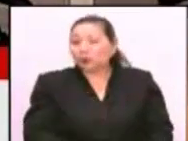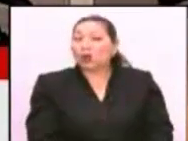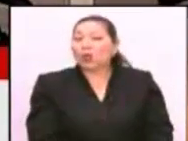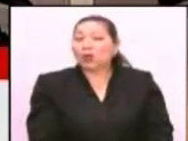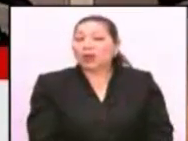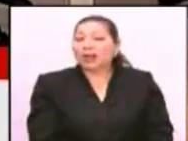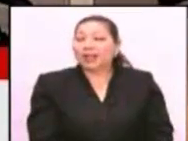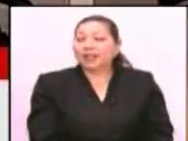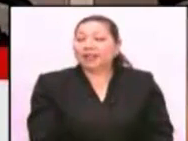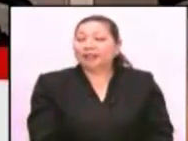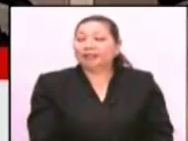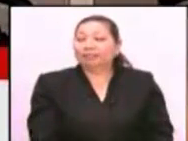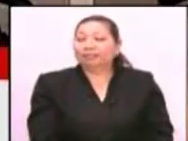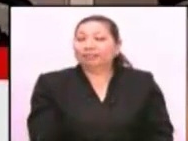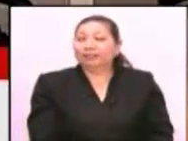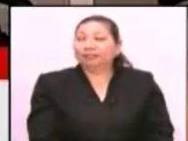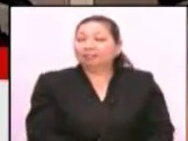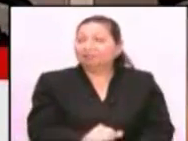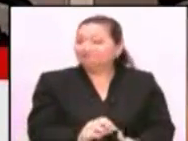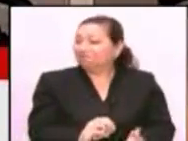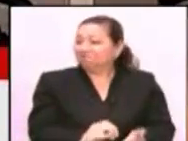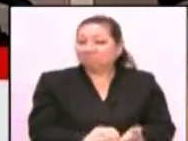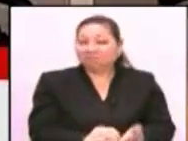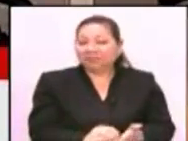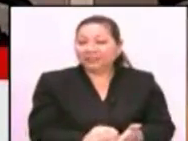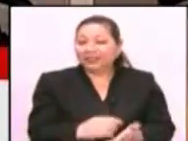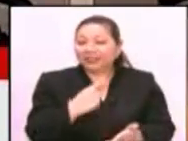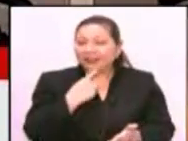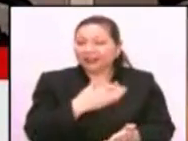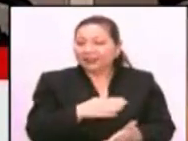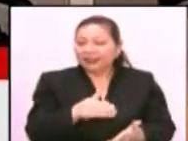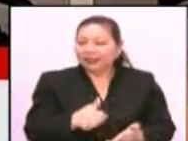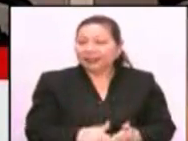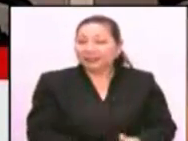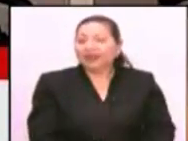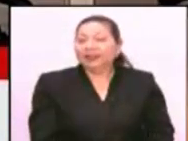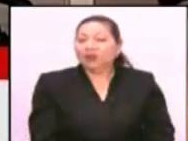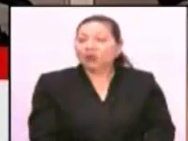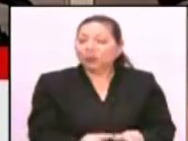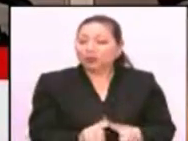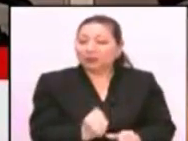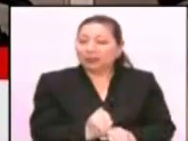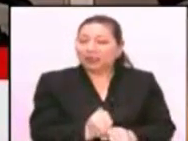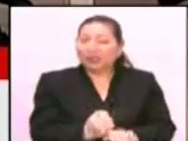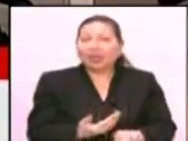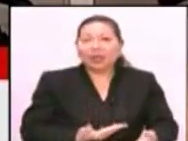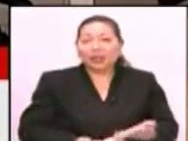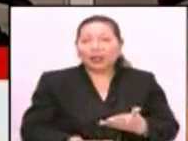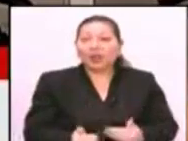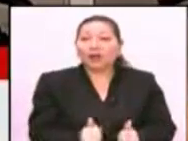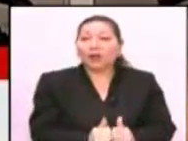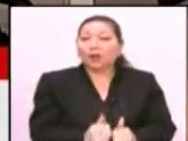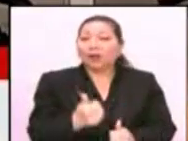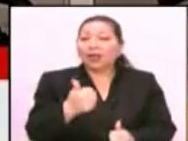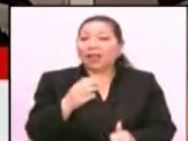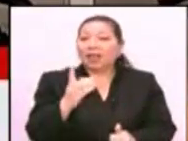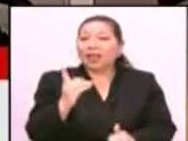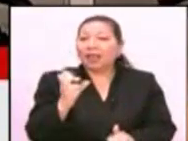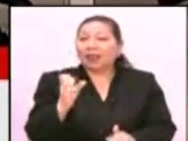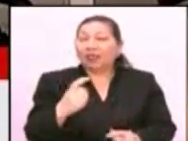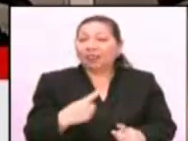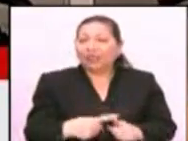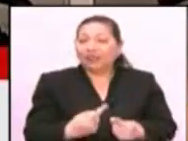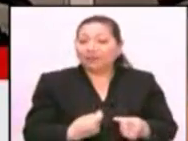hemos tenido y hemos cerrado el ciclo, no hemos cerrado, sino que digamos, hemos cerrado un primer grupo de trabajo con Cámara de Comercio, con ADEX, para también ver